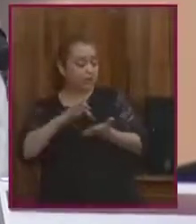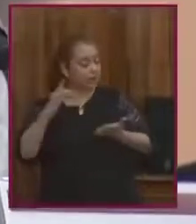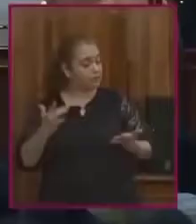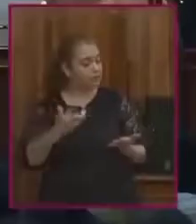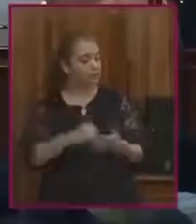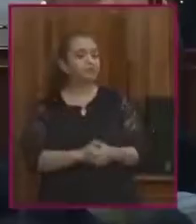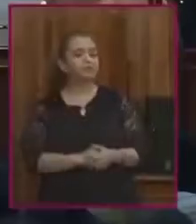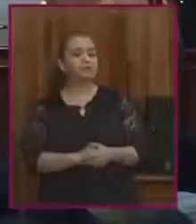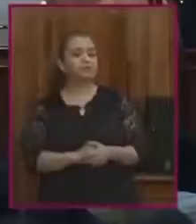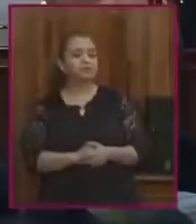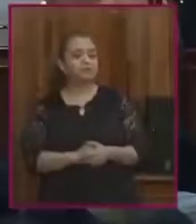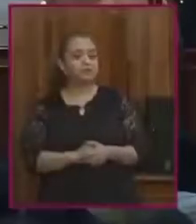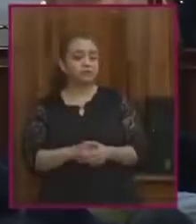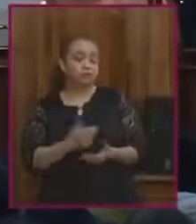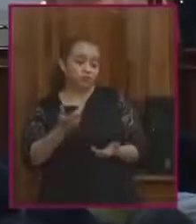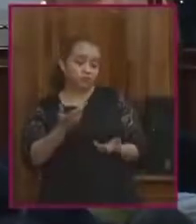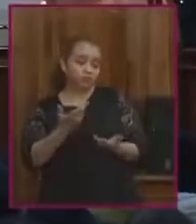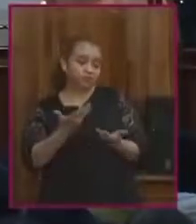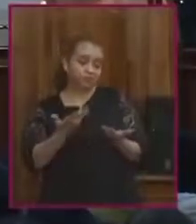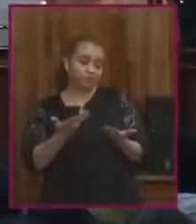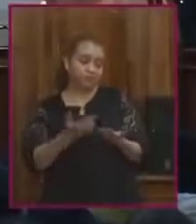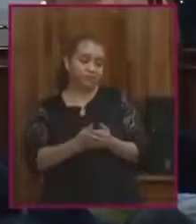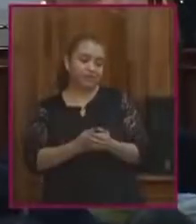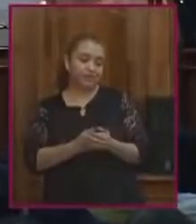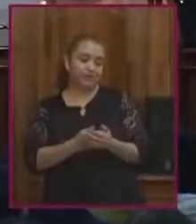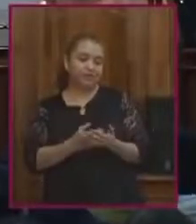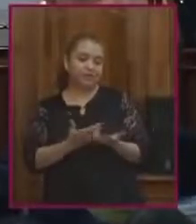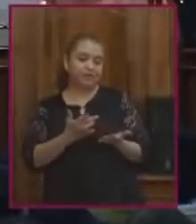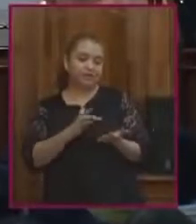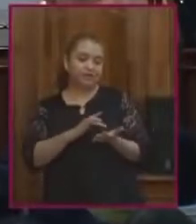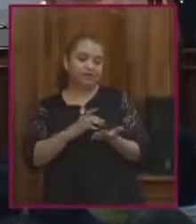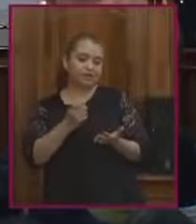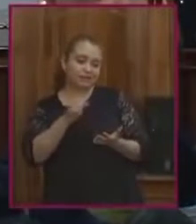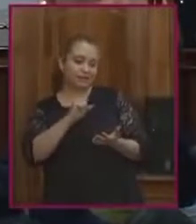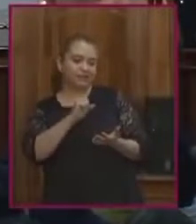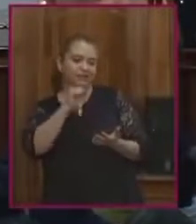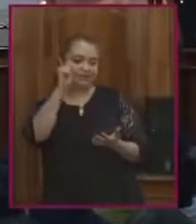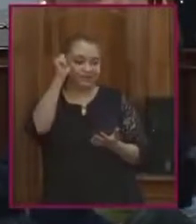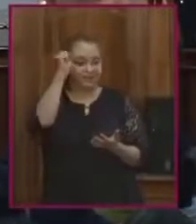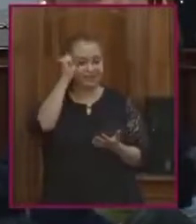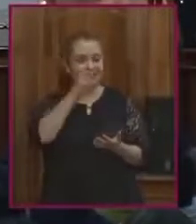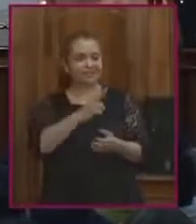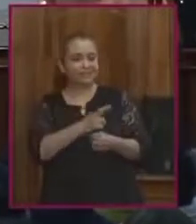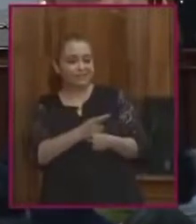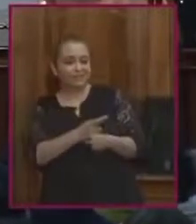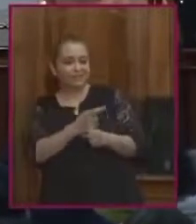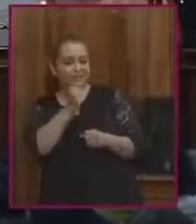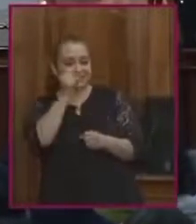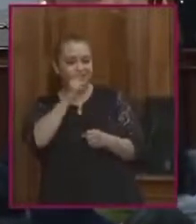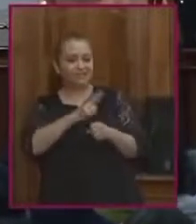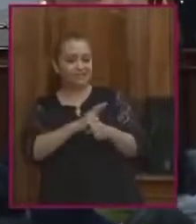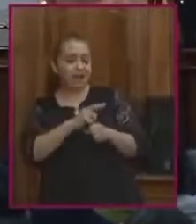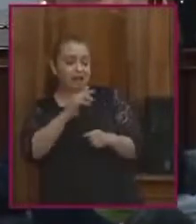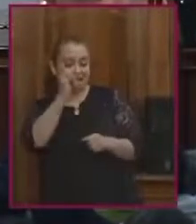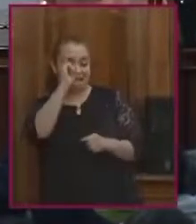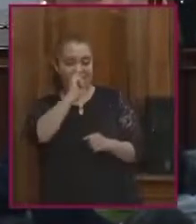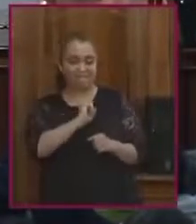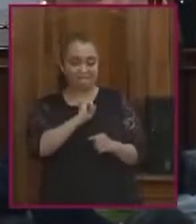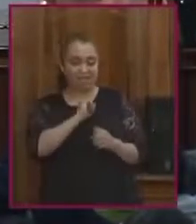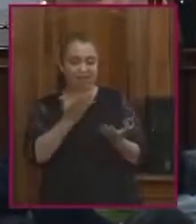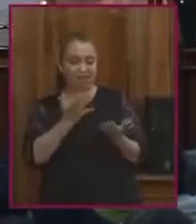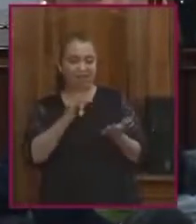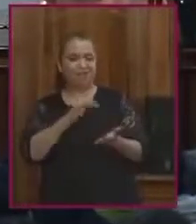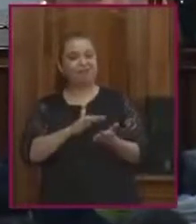gracias. Con su venia, secretaria y jefa. Bueno, buenos